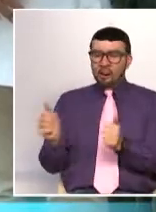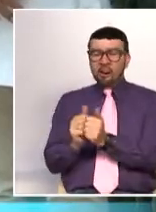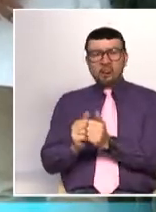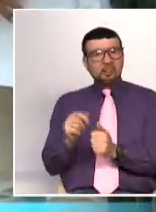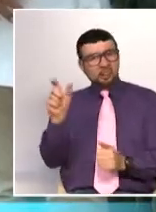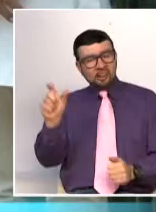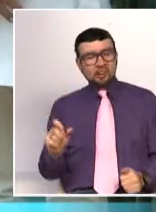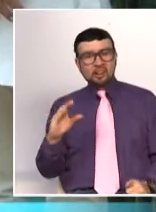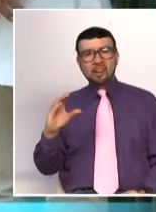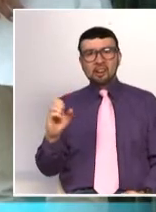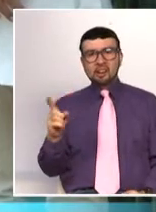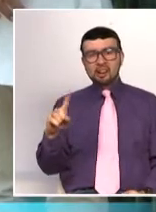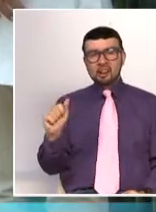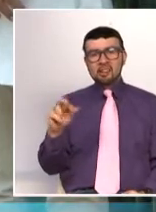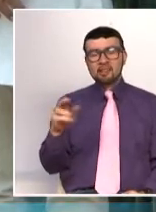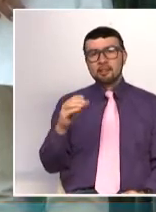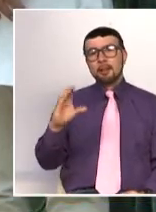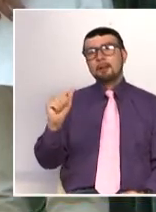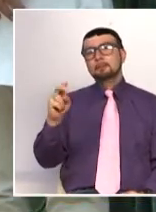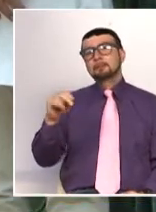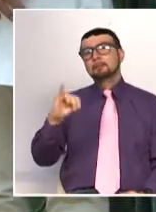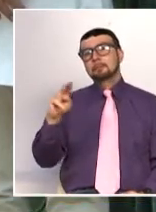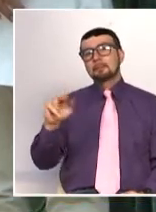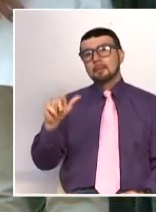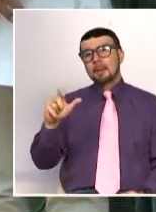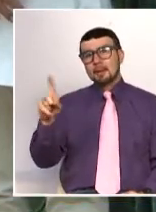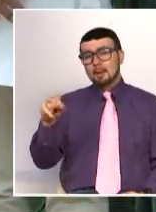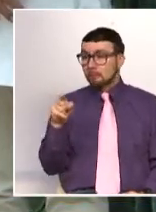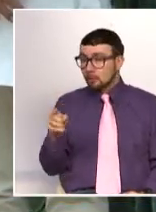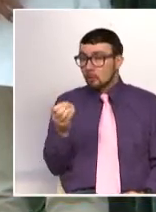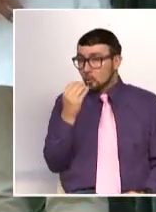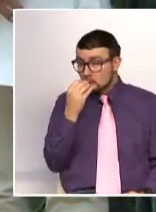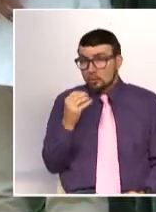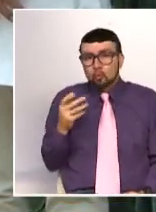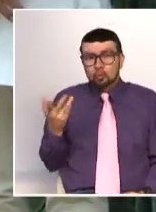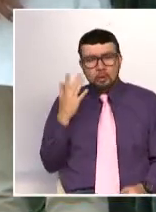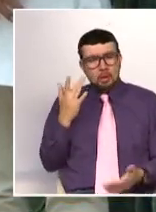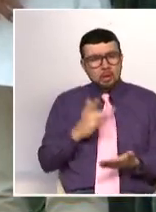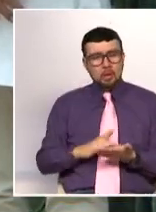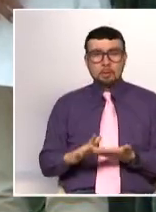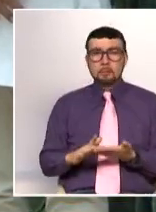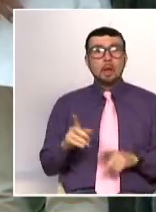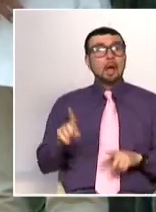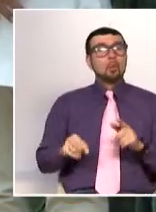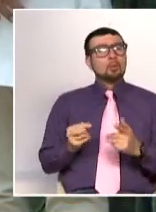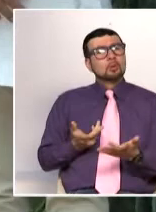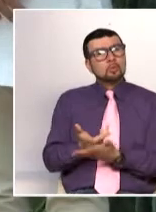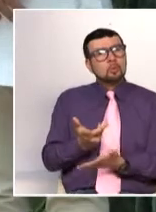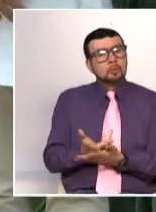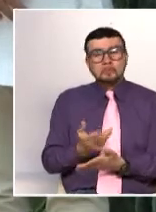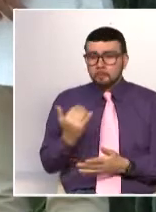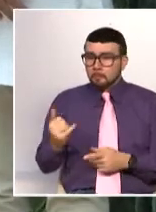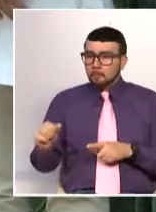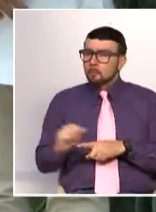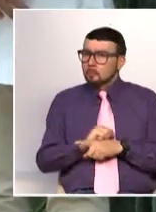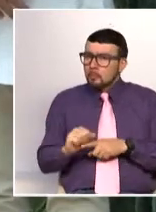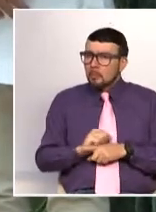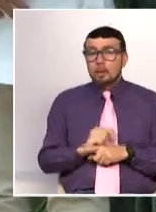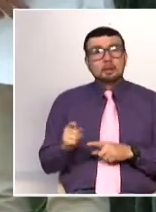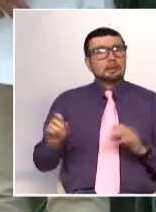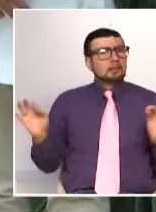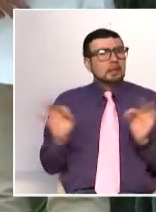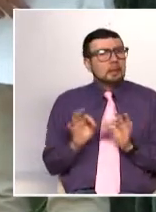cañizales es la parte de la alimentación unas recomendaciones paola prácticas sencillas de